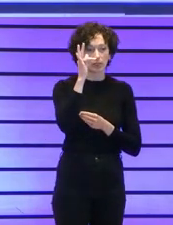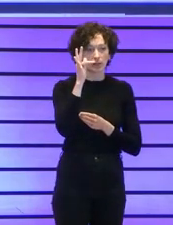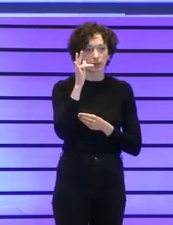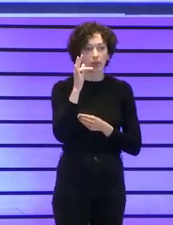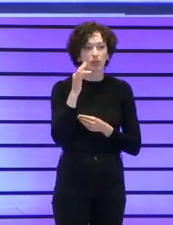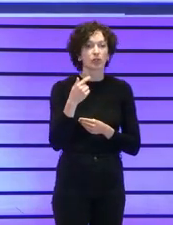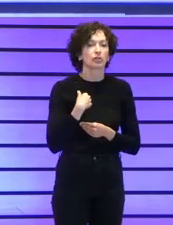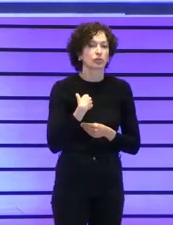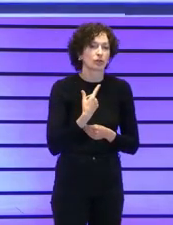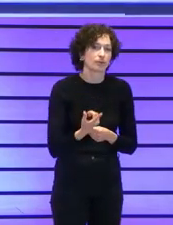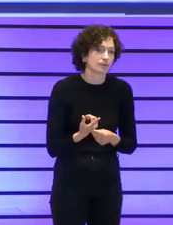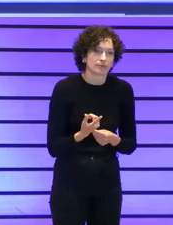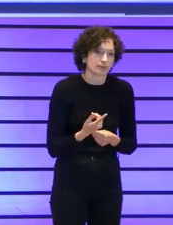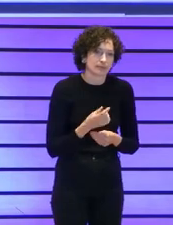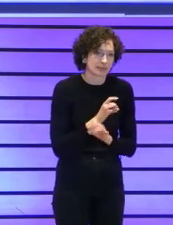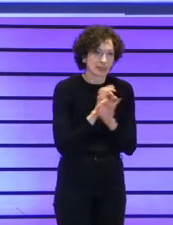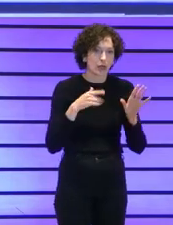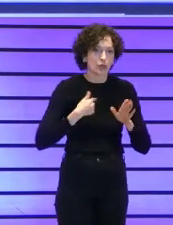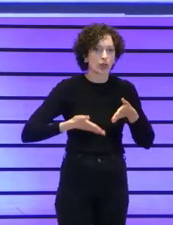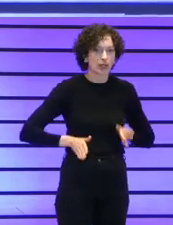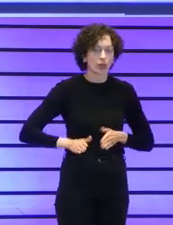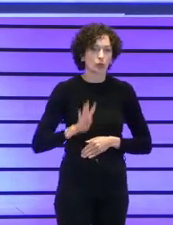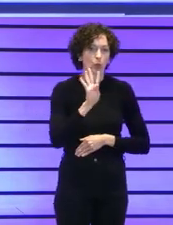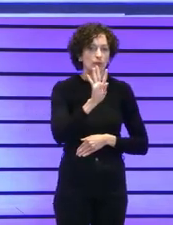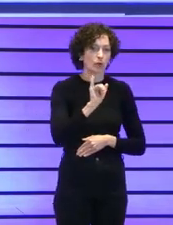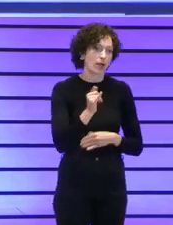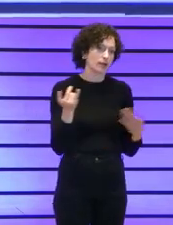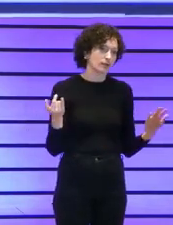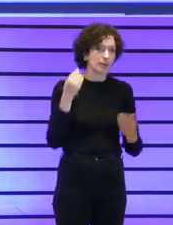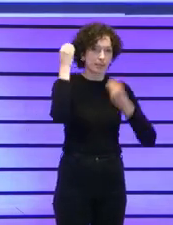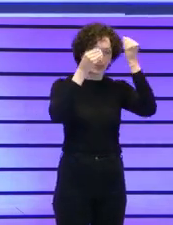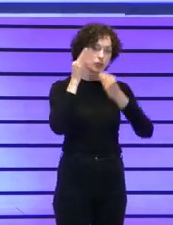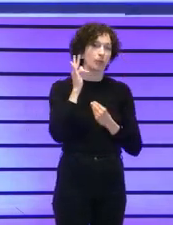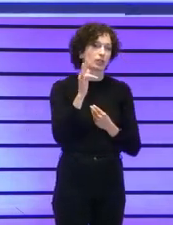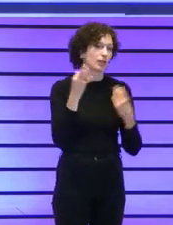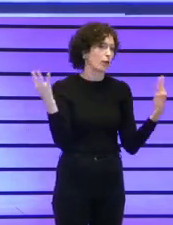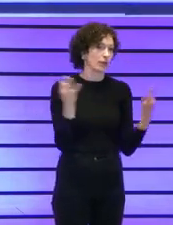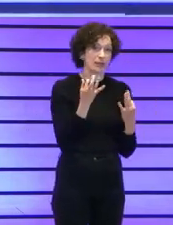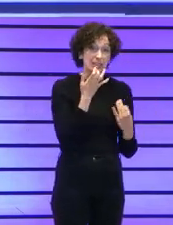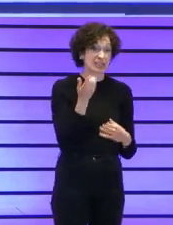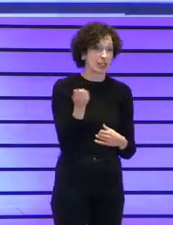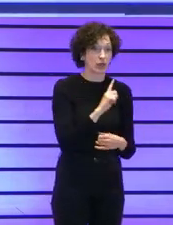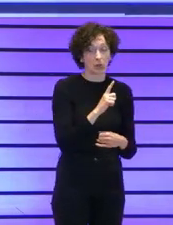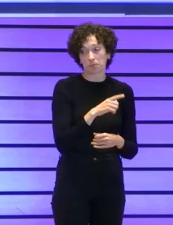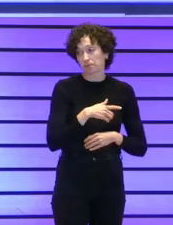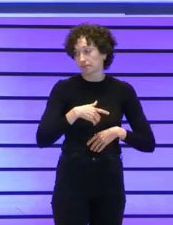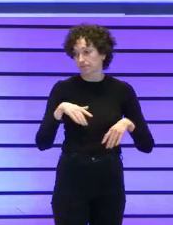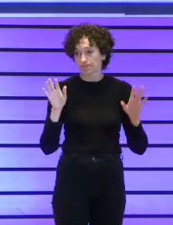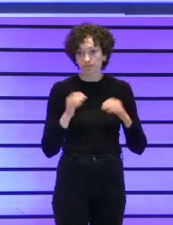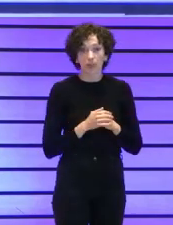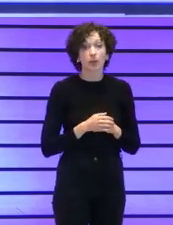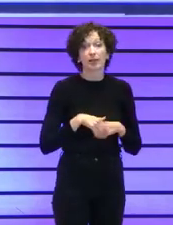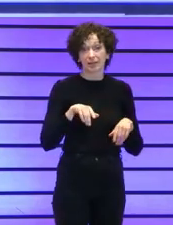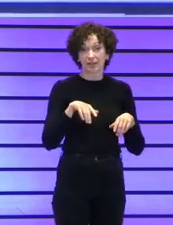de cuatro hijos, yo tengo que ser optimista, si no apaga y vámonos, ¿no? Joder. Entonces, el tejido pyme de este país, que es el grueso